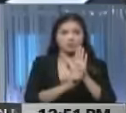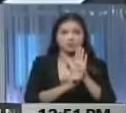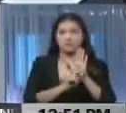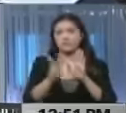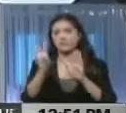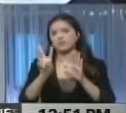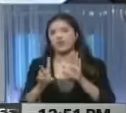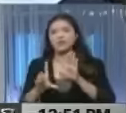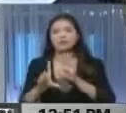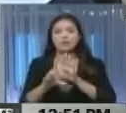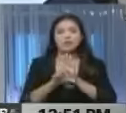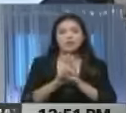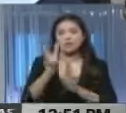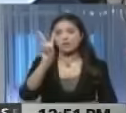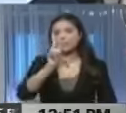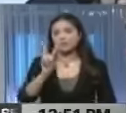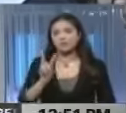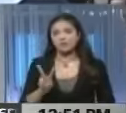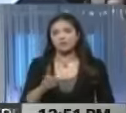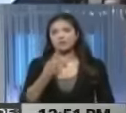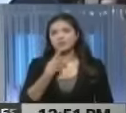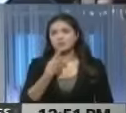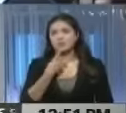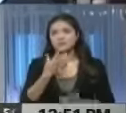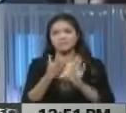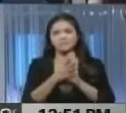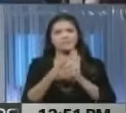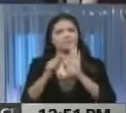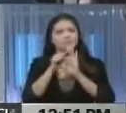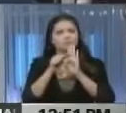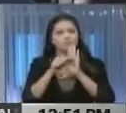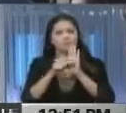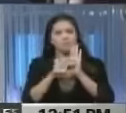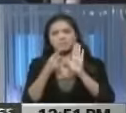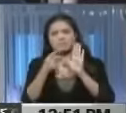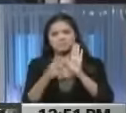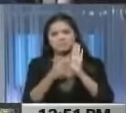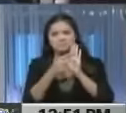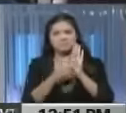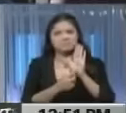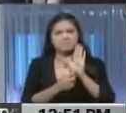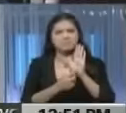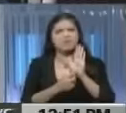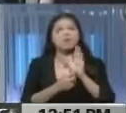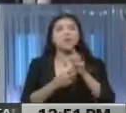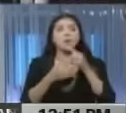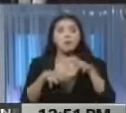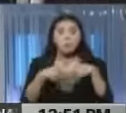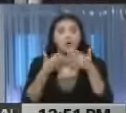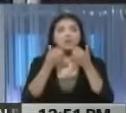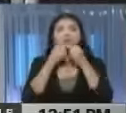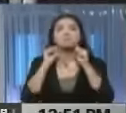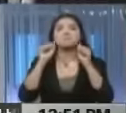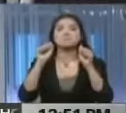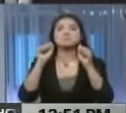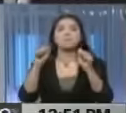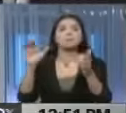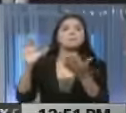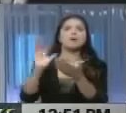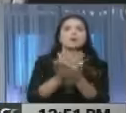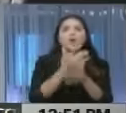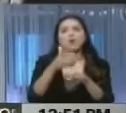leyes de la República contemplan en su normativa manifestaciones públicas para derrocar a un